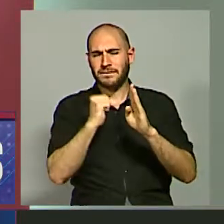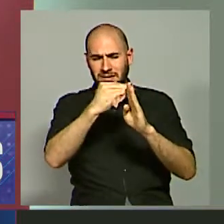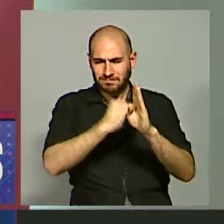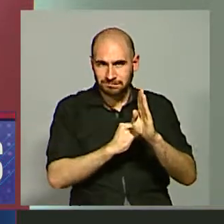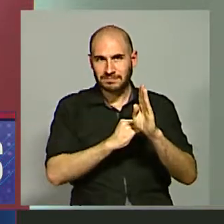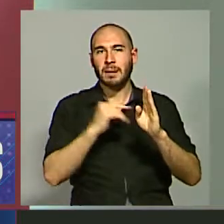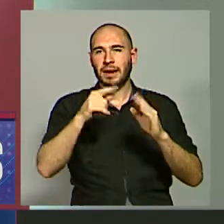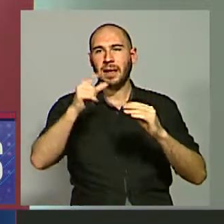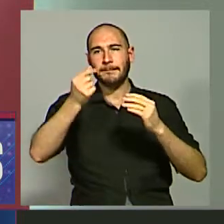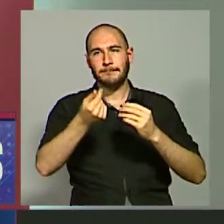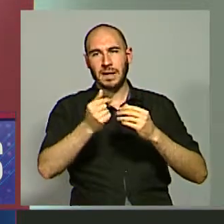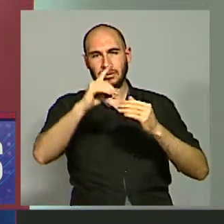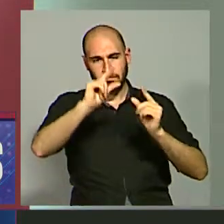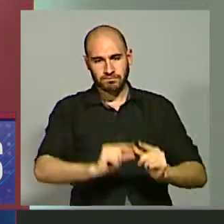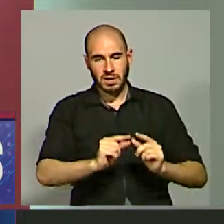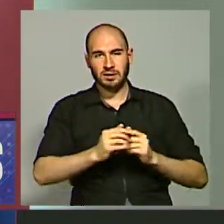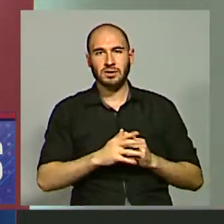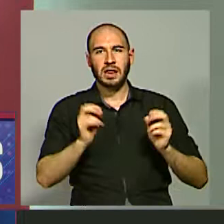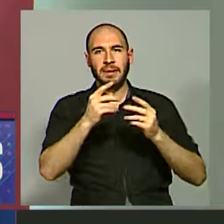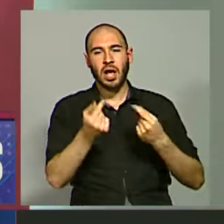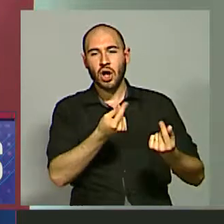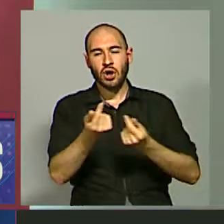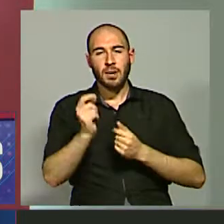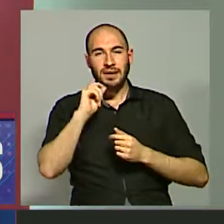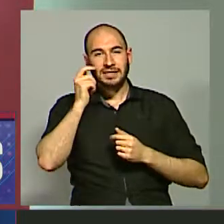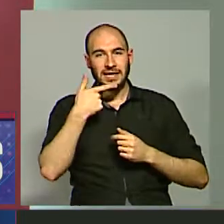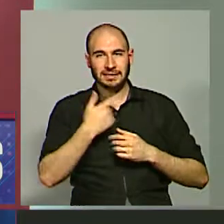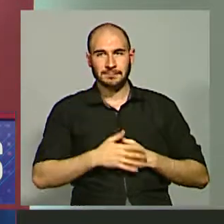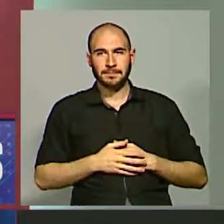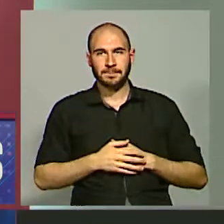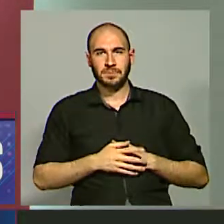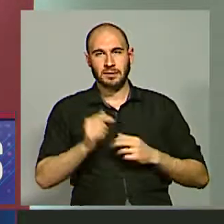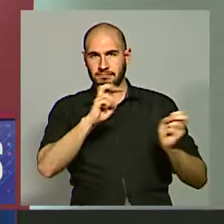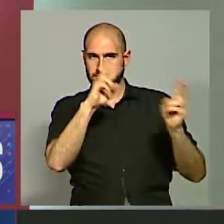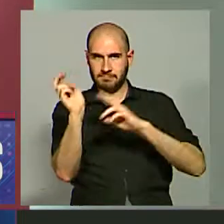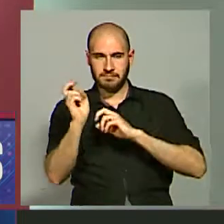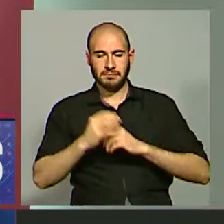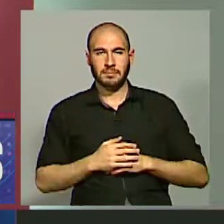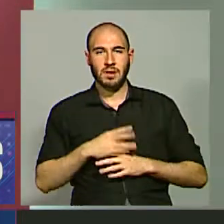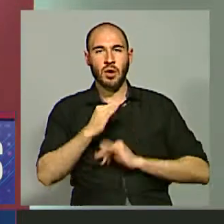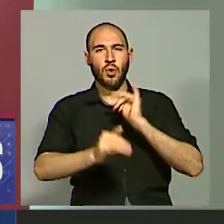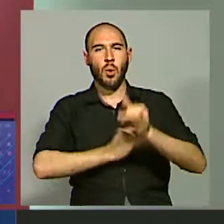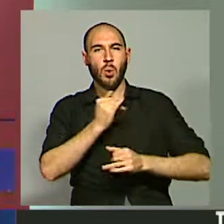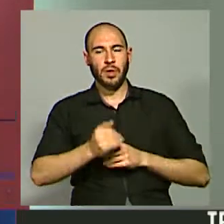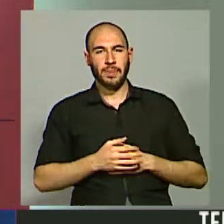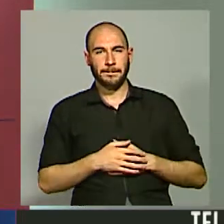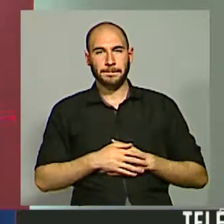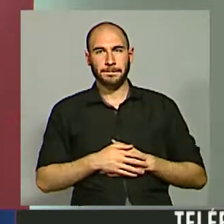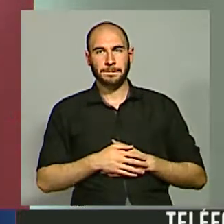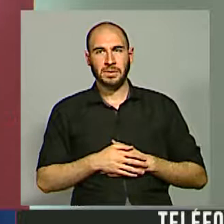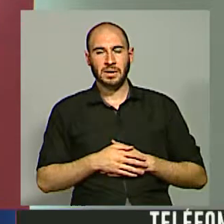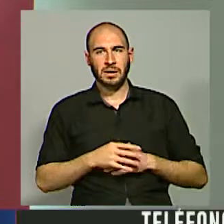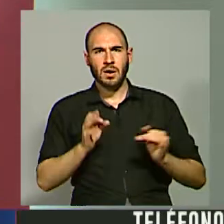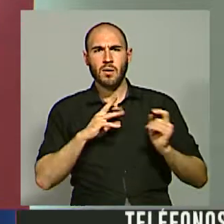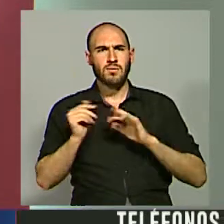para de algún modo disminuir el precio en cuanto al consumo de este servicio. Vamos a cambiar de tema y nos vamos a referir a la